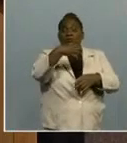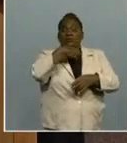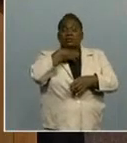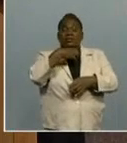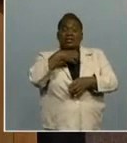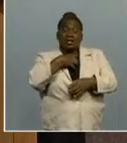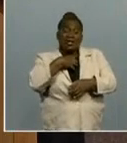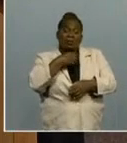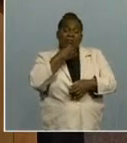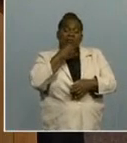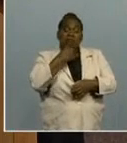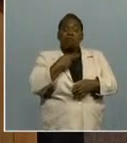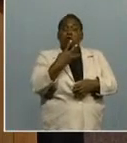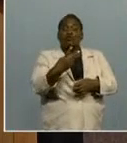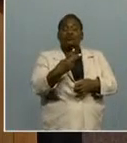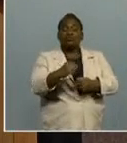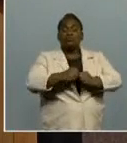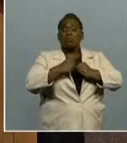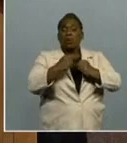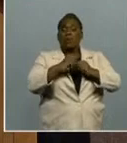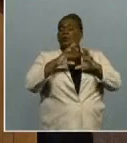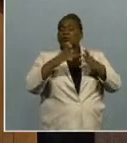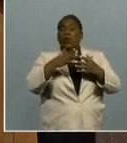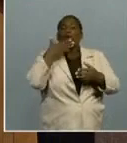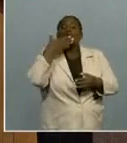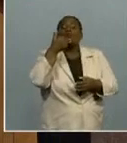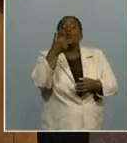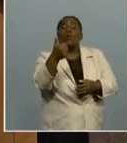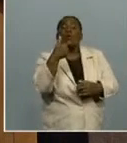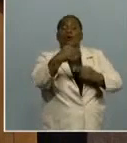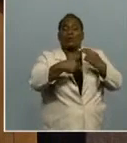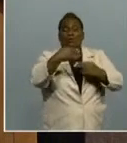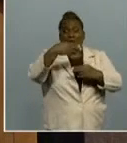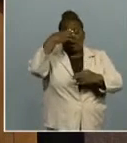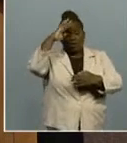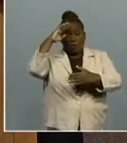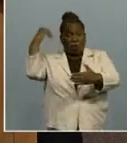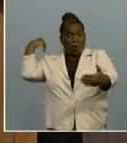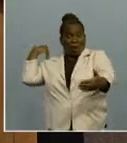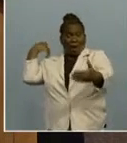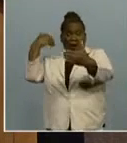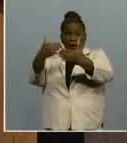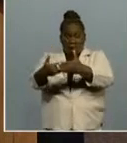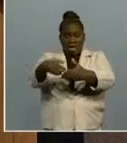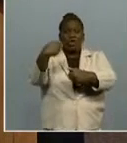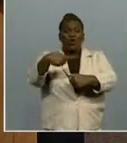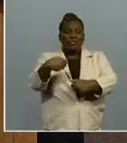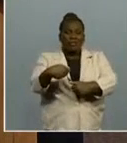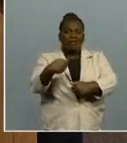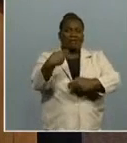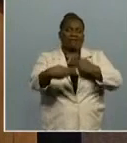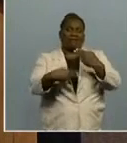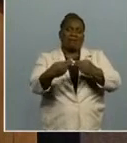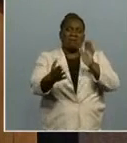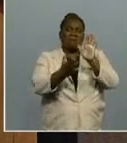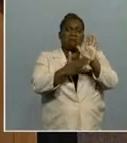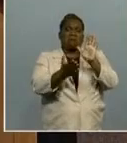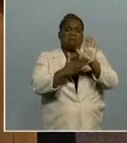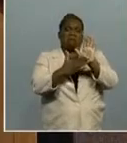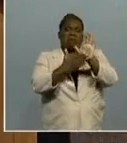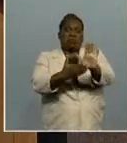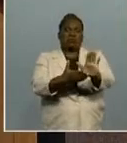de contar con voz propia todo lo bueno que se ha hecho así como lo que puede y debe seguir haciéndose mostrando